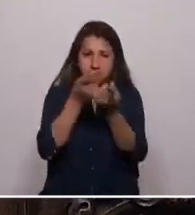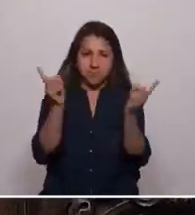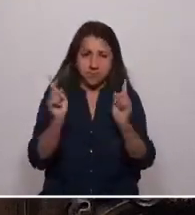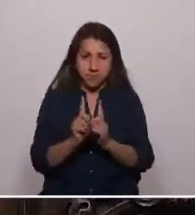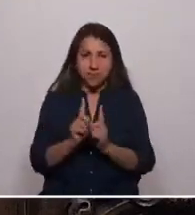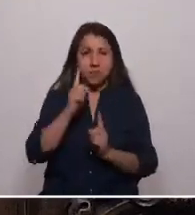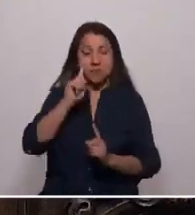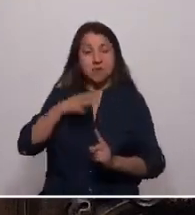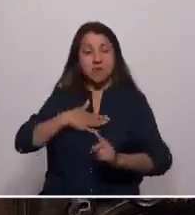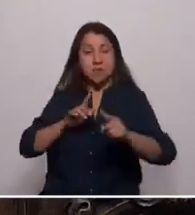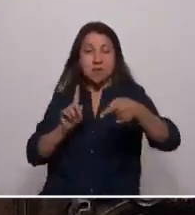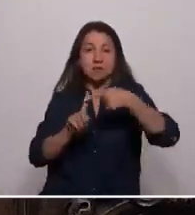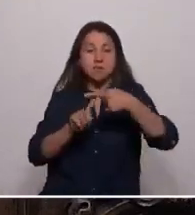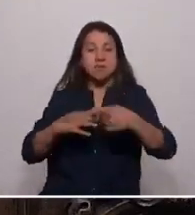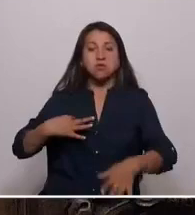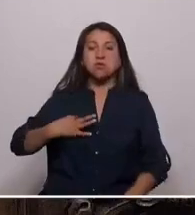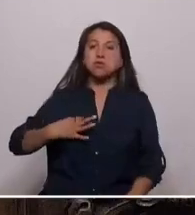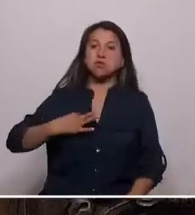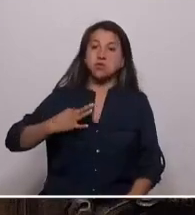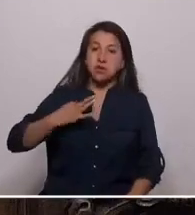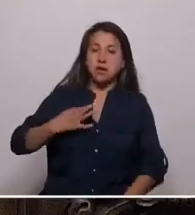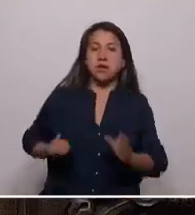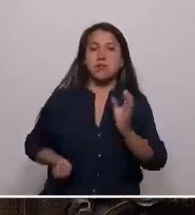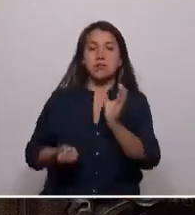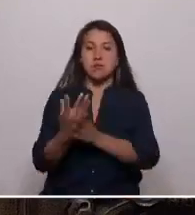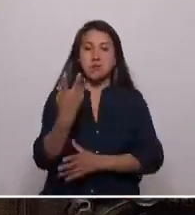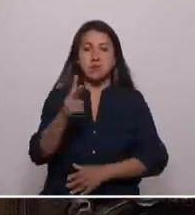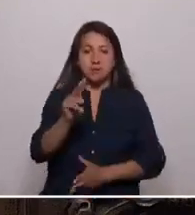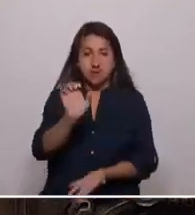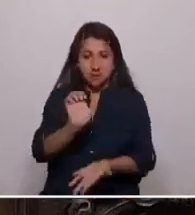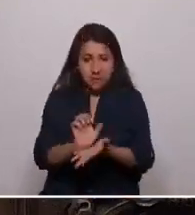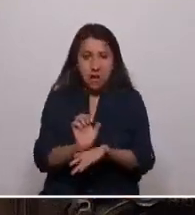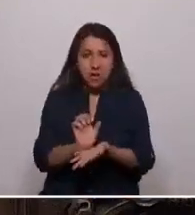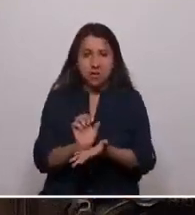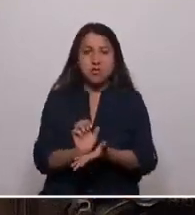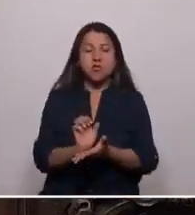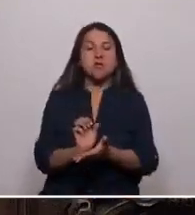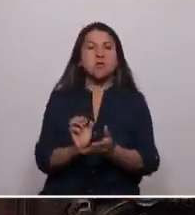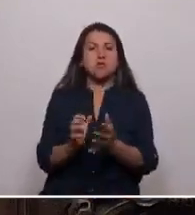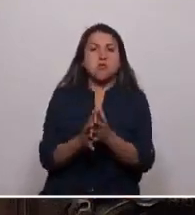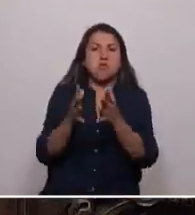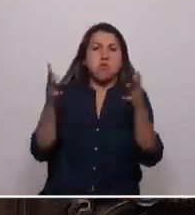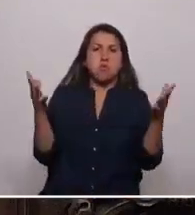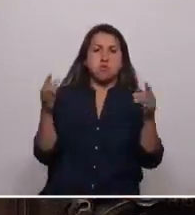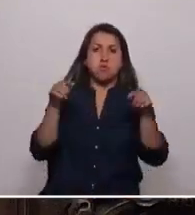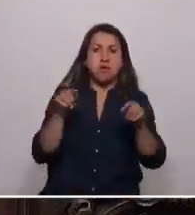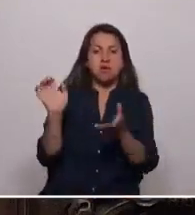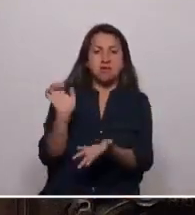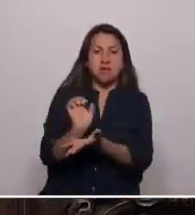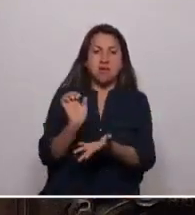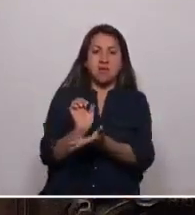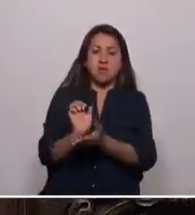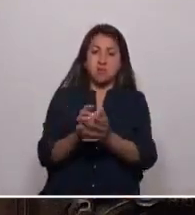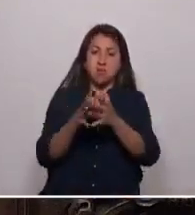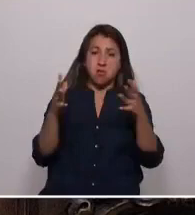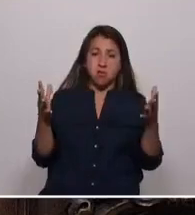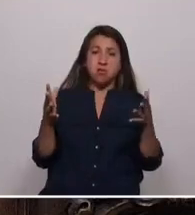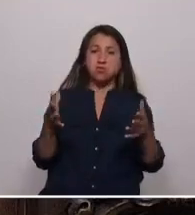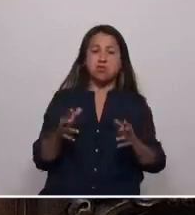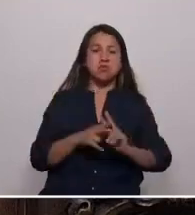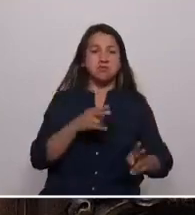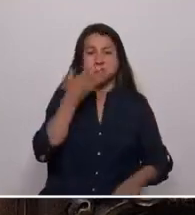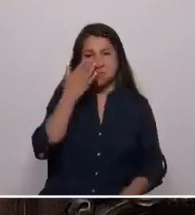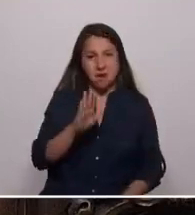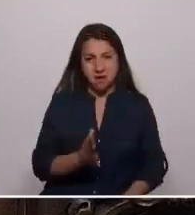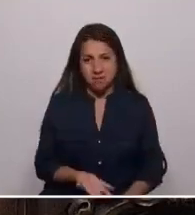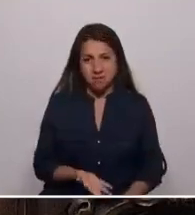la participación ciudadana, de la modernización del Estado y de que el exceso de este hace tan mal como su ausencia.